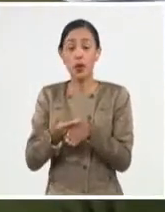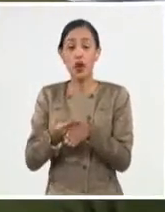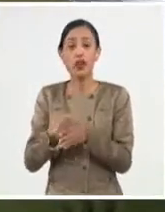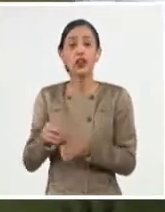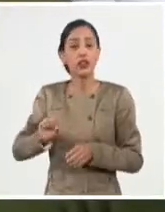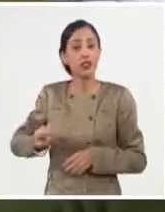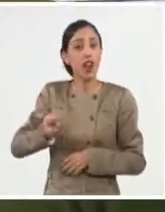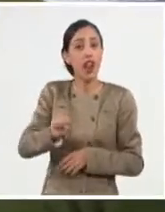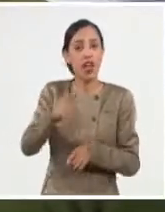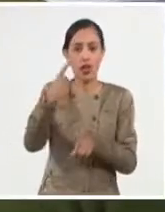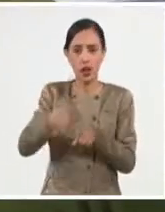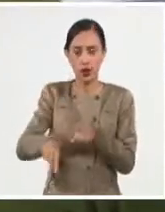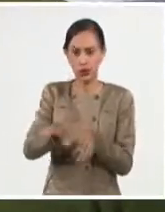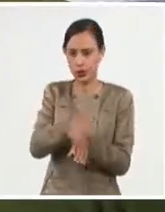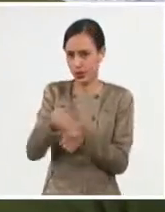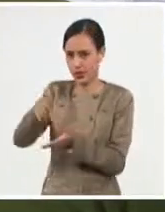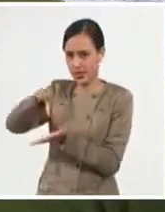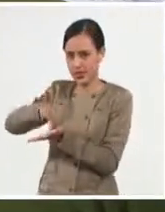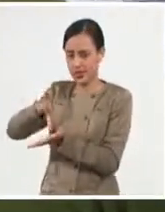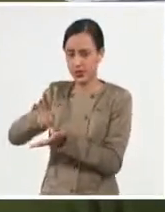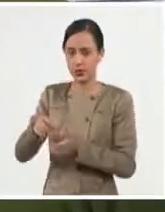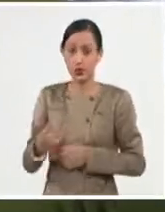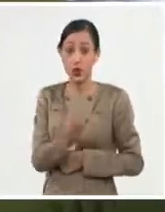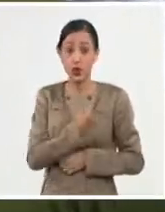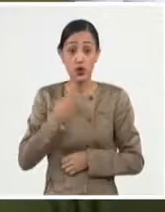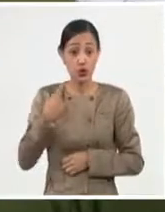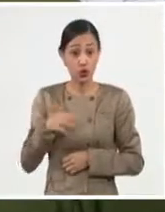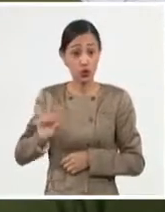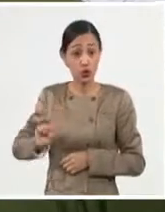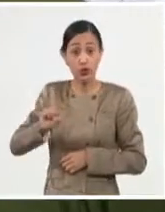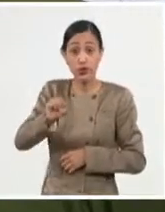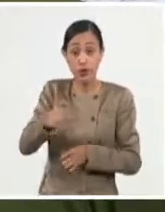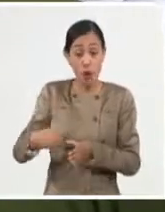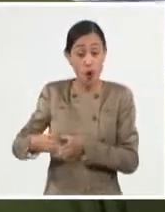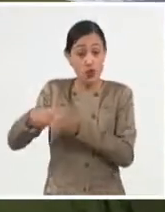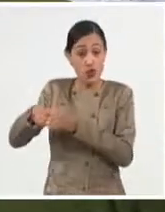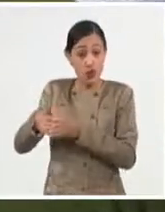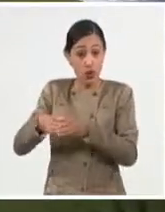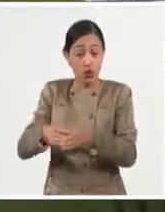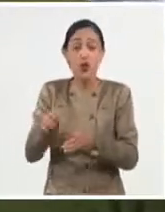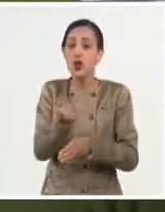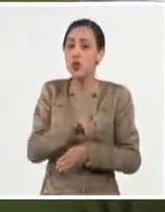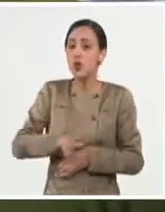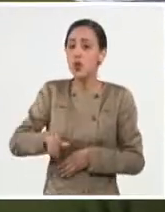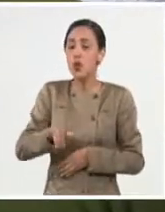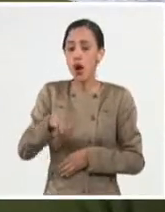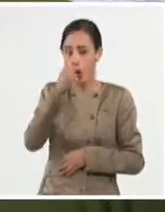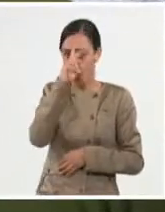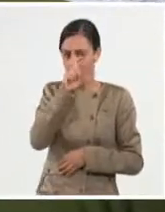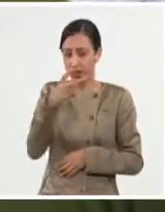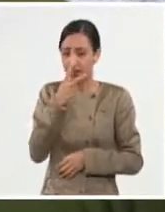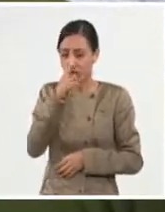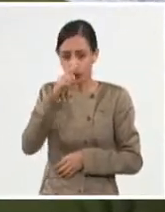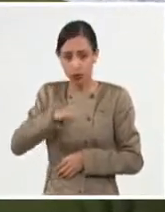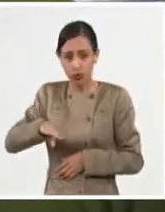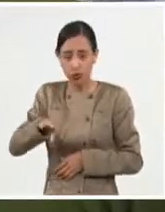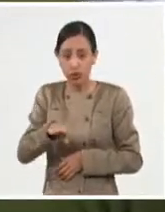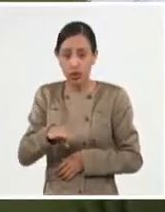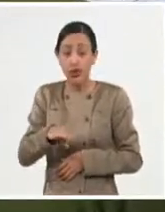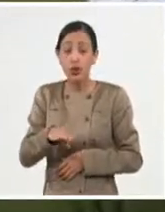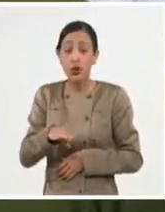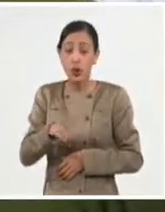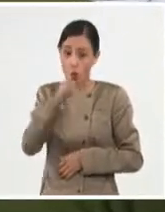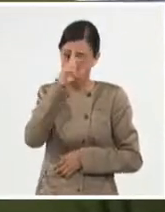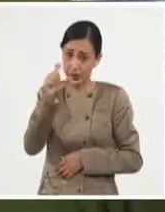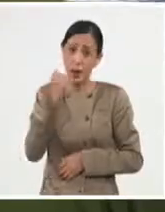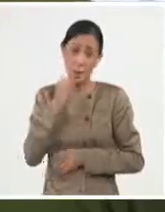estamos suministrando el oxígeno directamente al Hospital Ernesto Guevara, al Hospital Pediátrico y al Hospital de Guillermo Domínguez, que es el que más necesidad de demanda